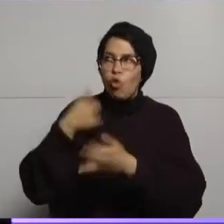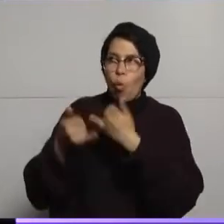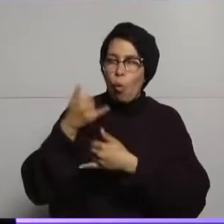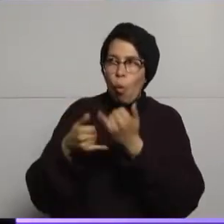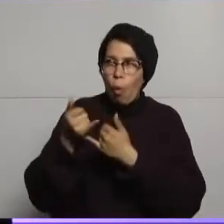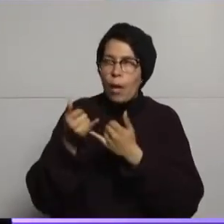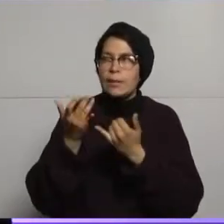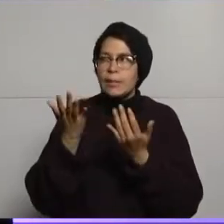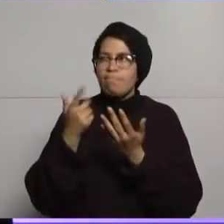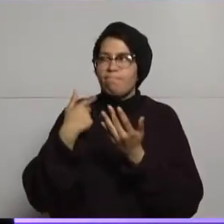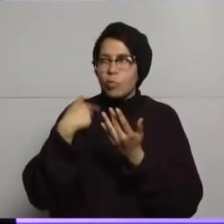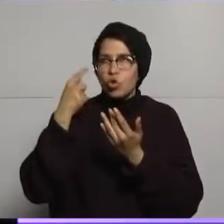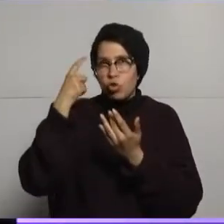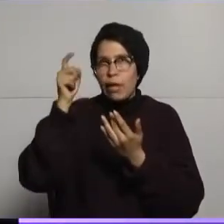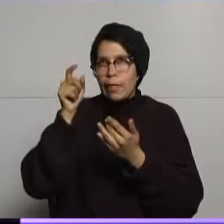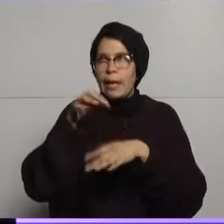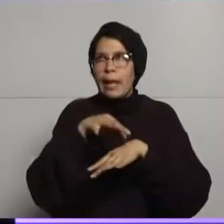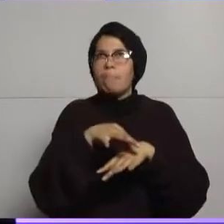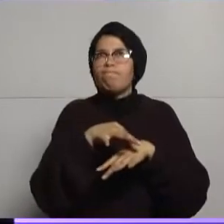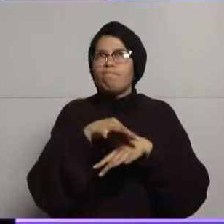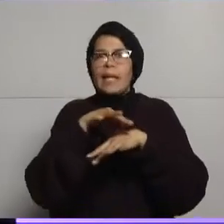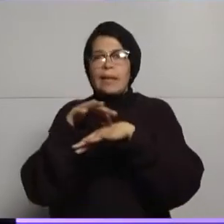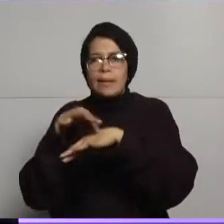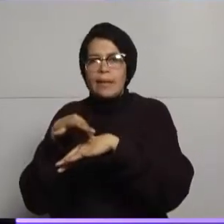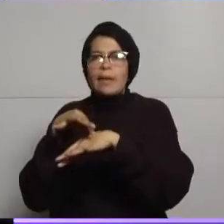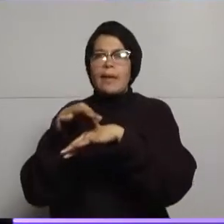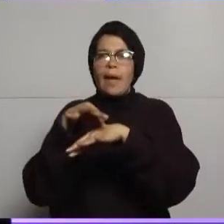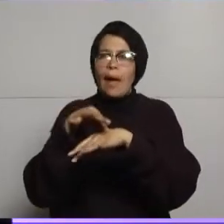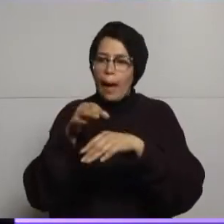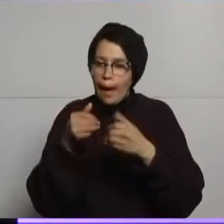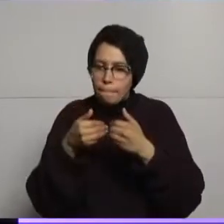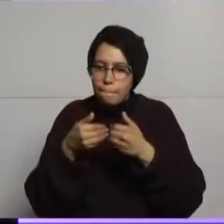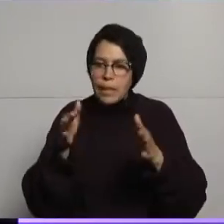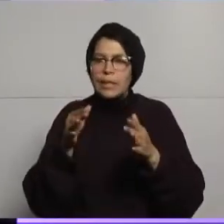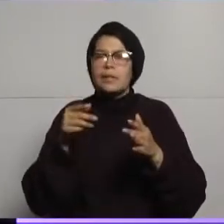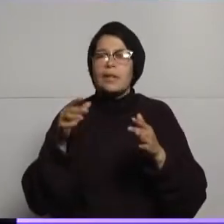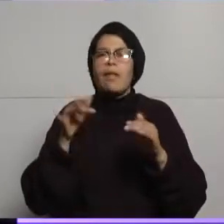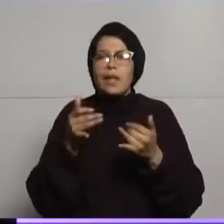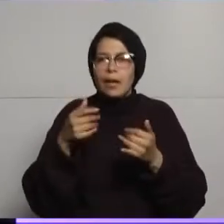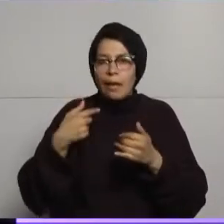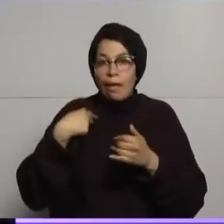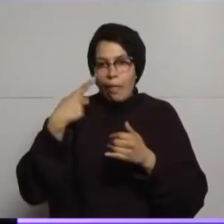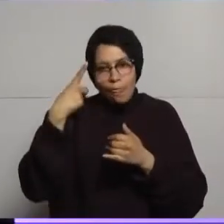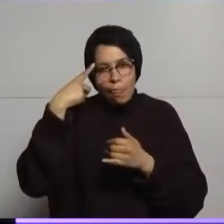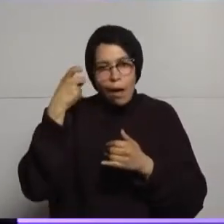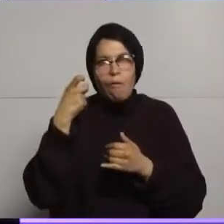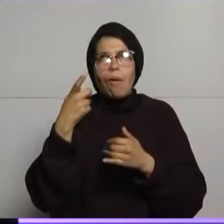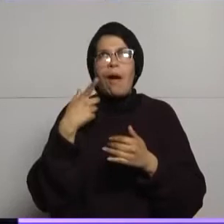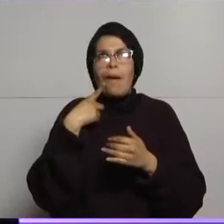un guía de iniciativas, o sea, medidas de resiliencia para encarar la